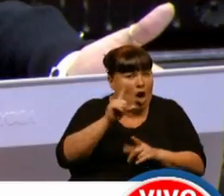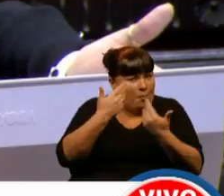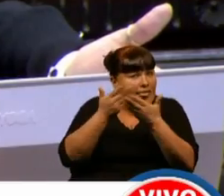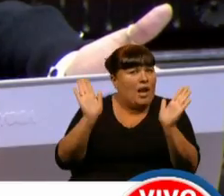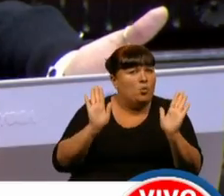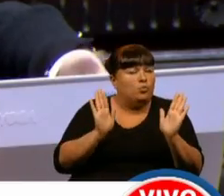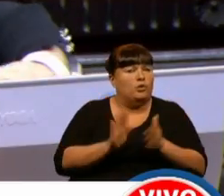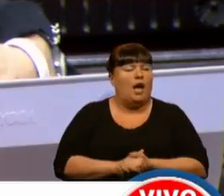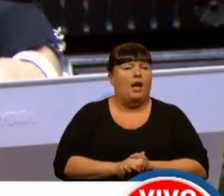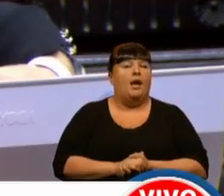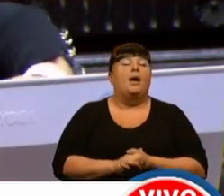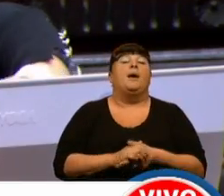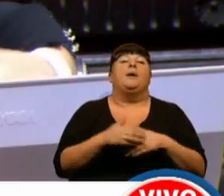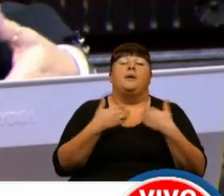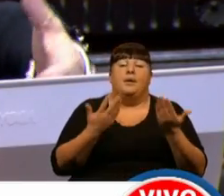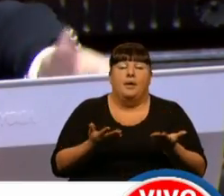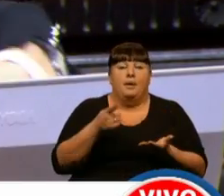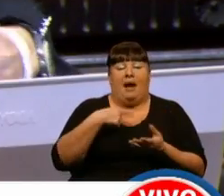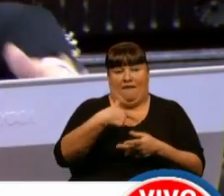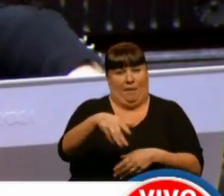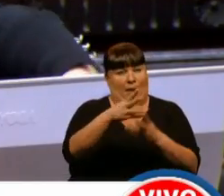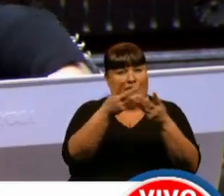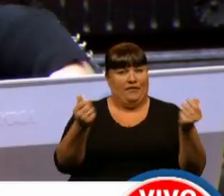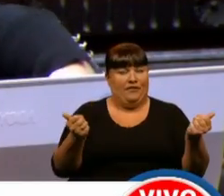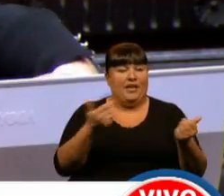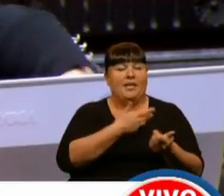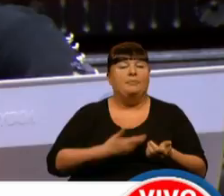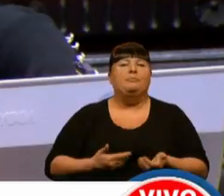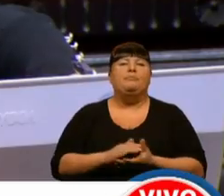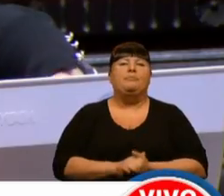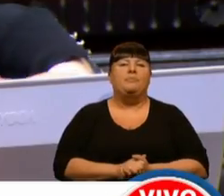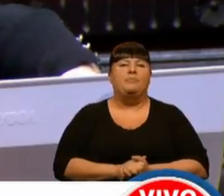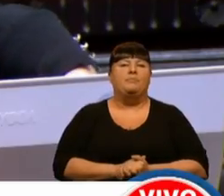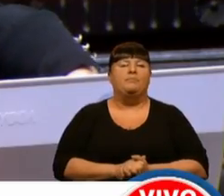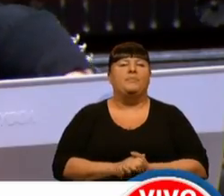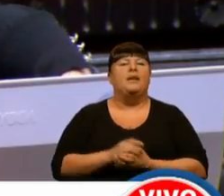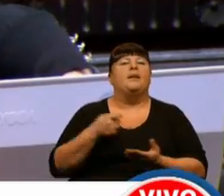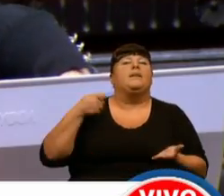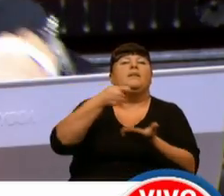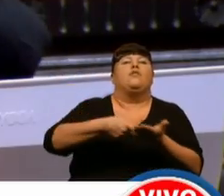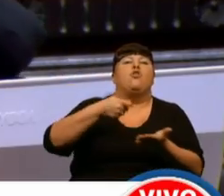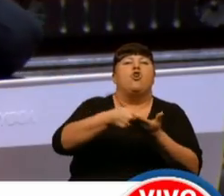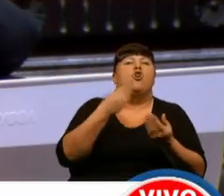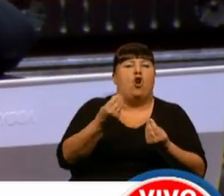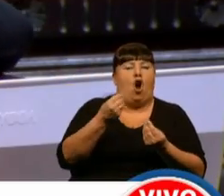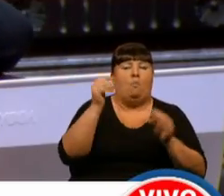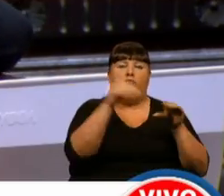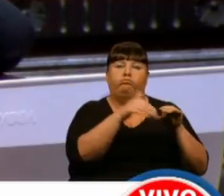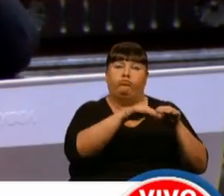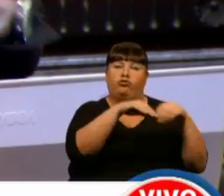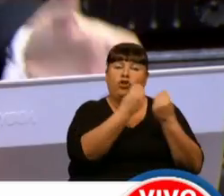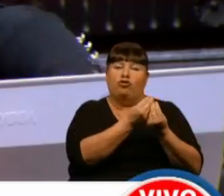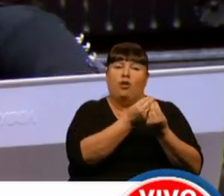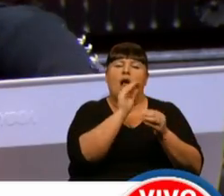desean y para ir terminando presidente el financiamiento hoy día el fondo tiene